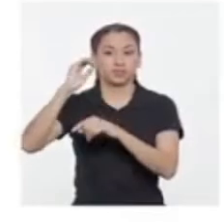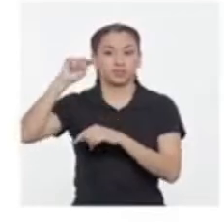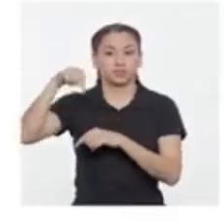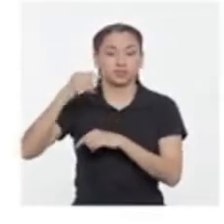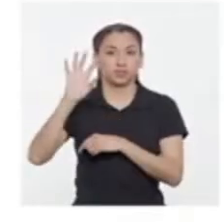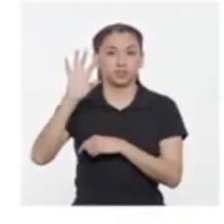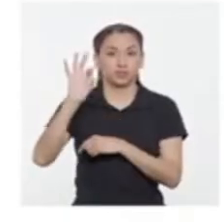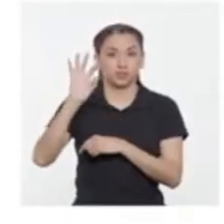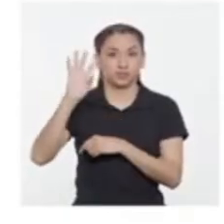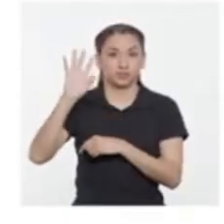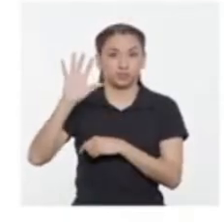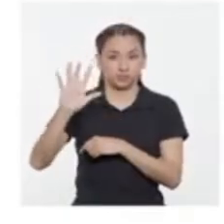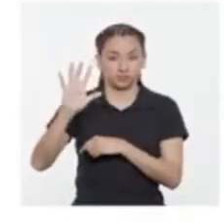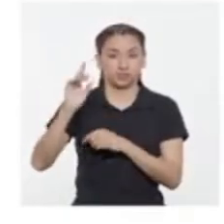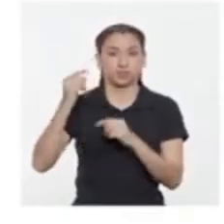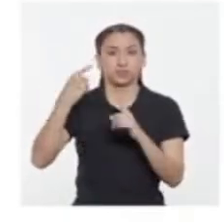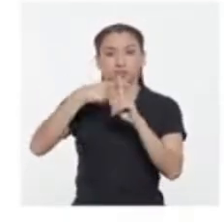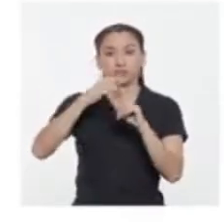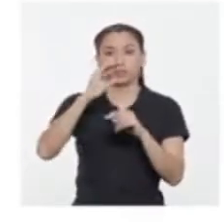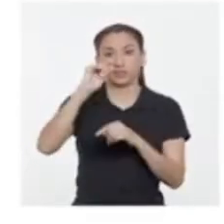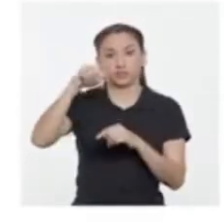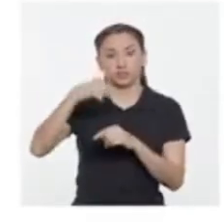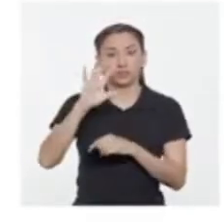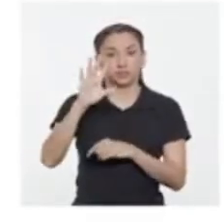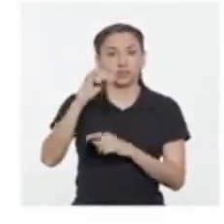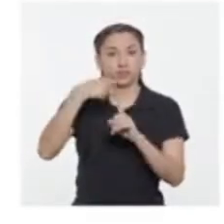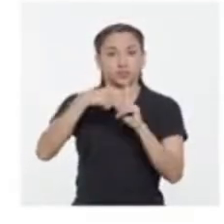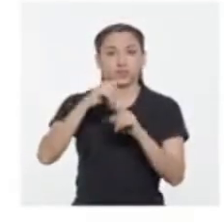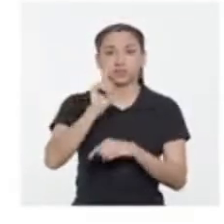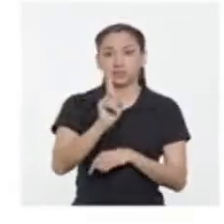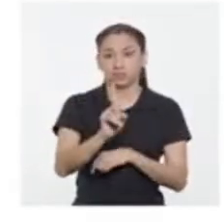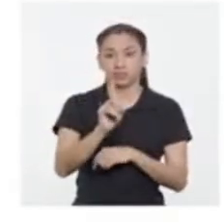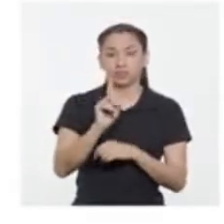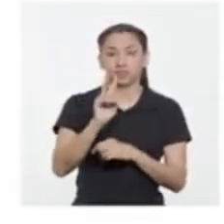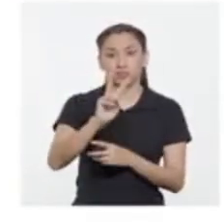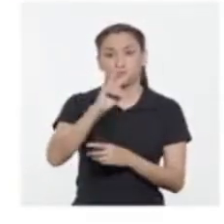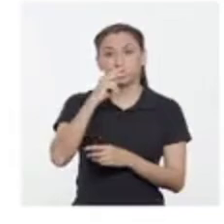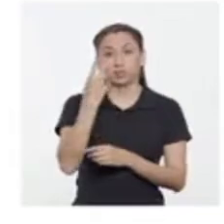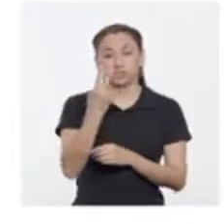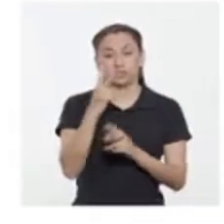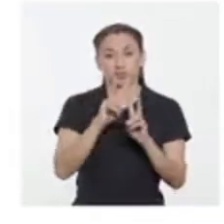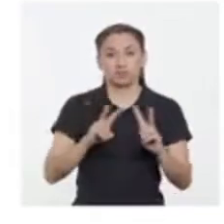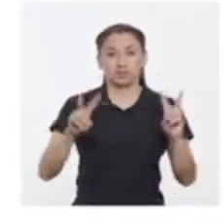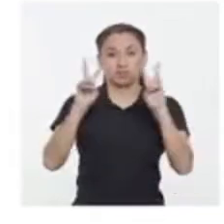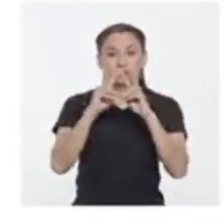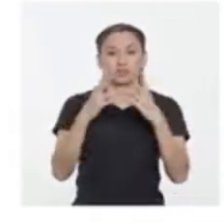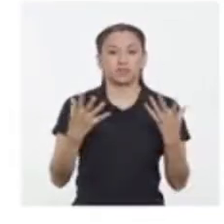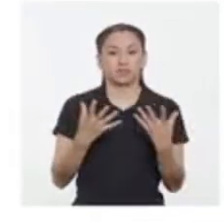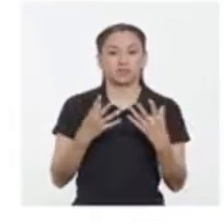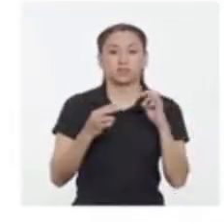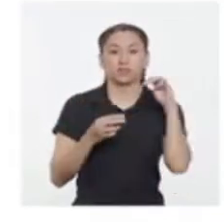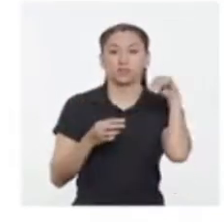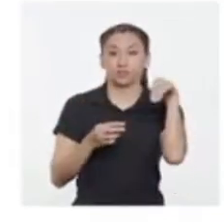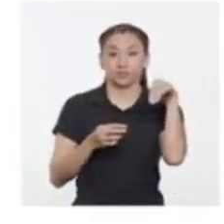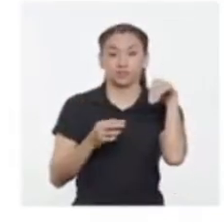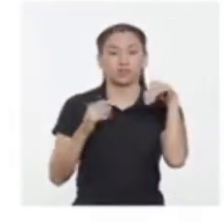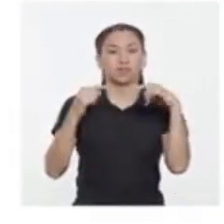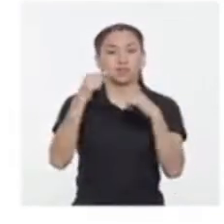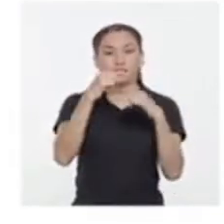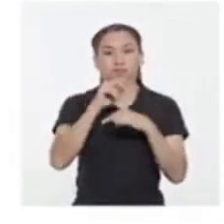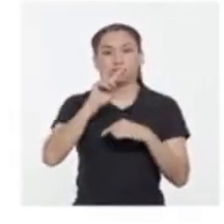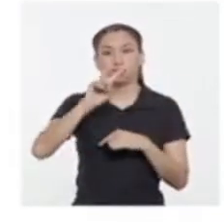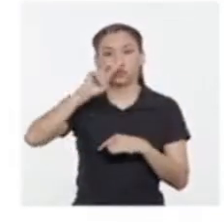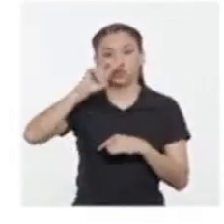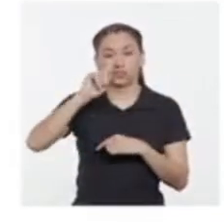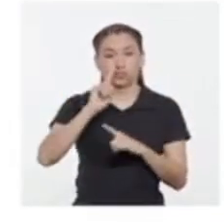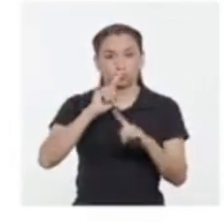más 0,95 más 0,5 más 1. Reemplazando valores, resulta que M es